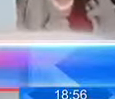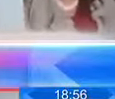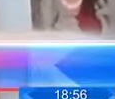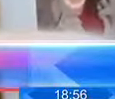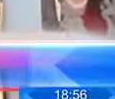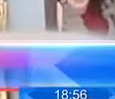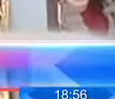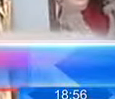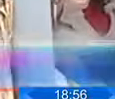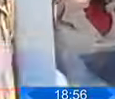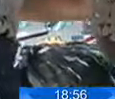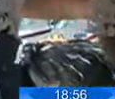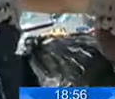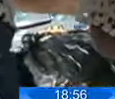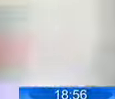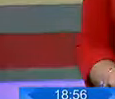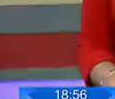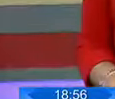empezar con buenas noticias.